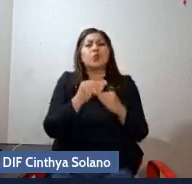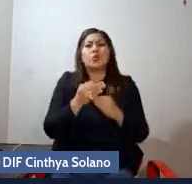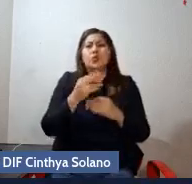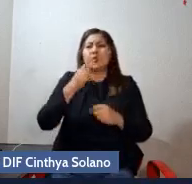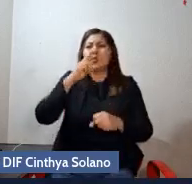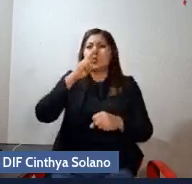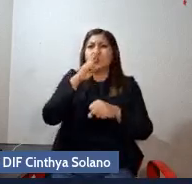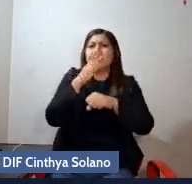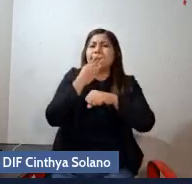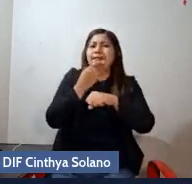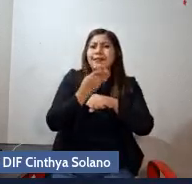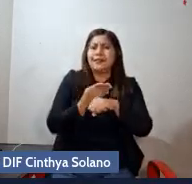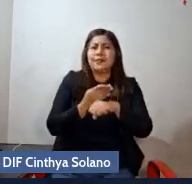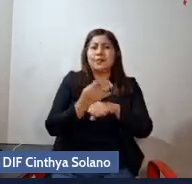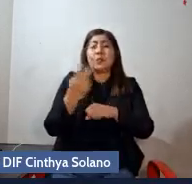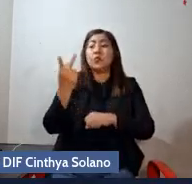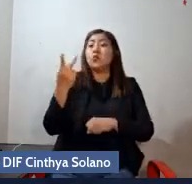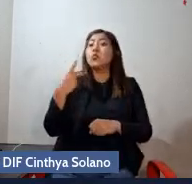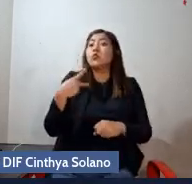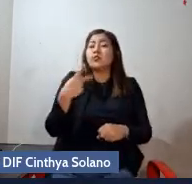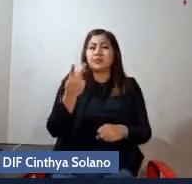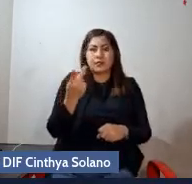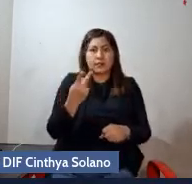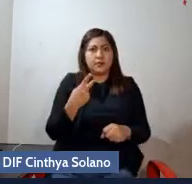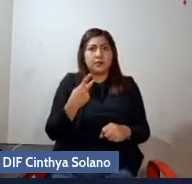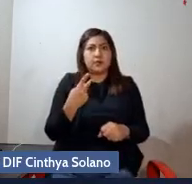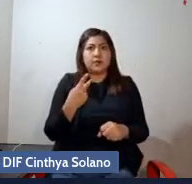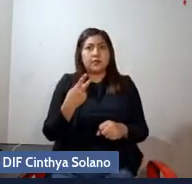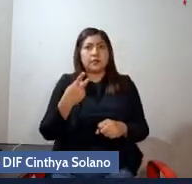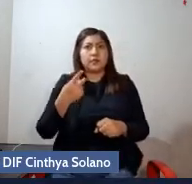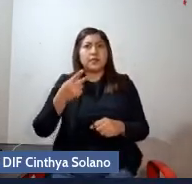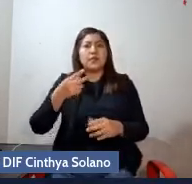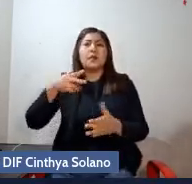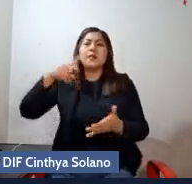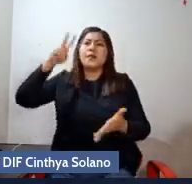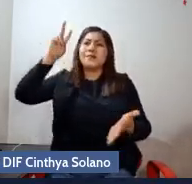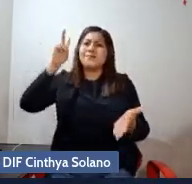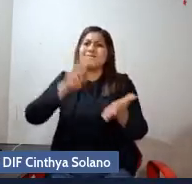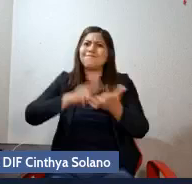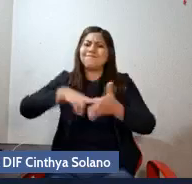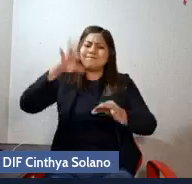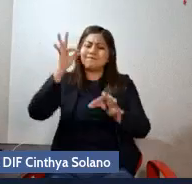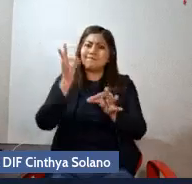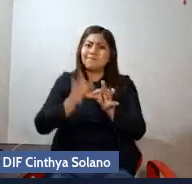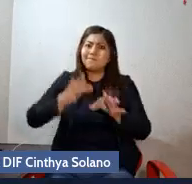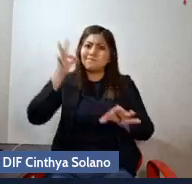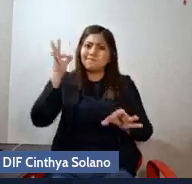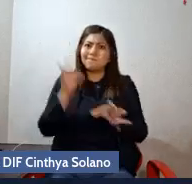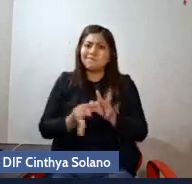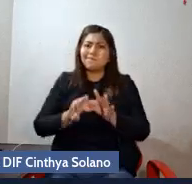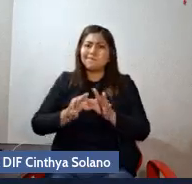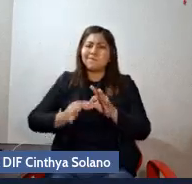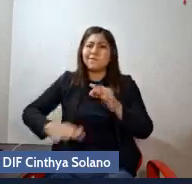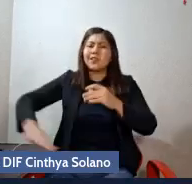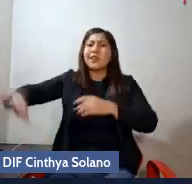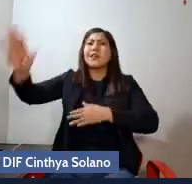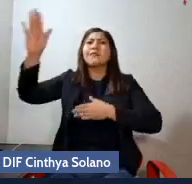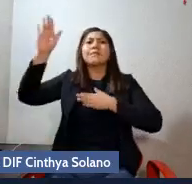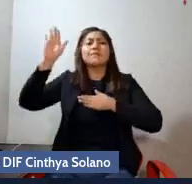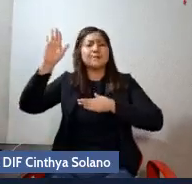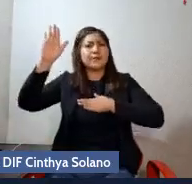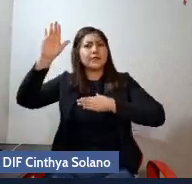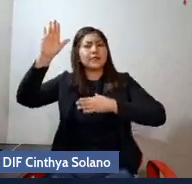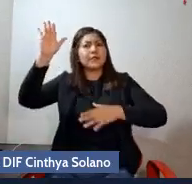con ellas, y veamos que realmente cumplan las promesas de campaña, que trabajen para